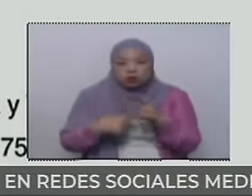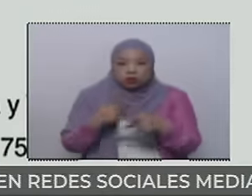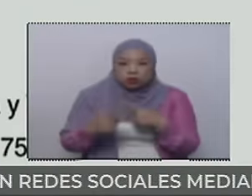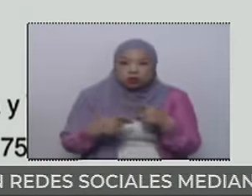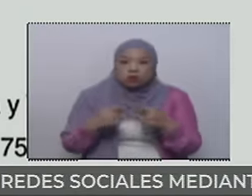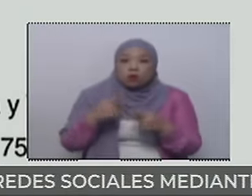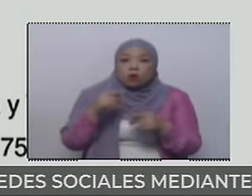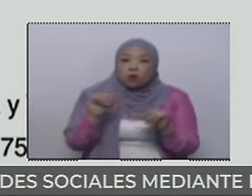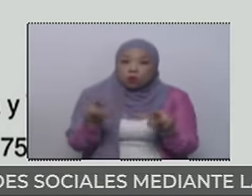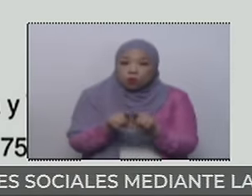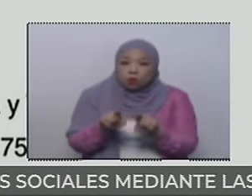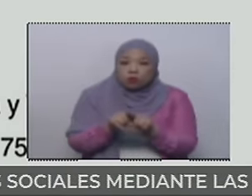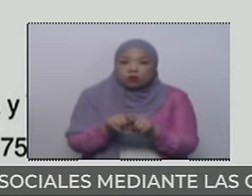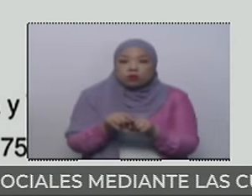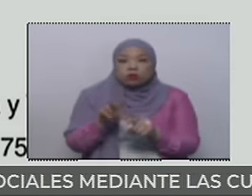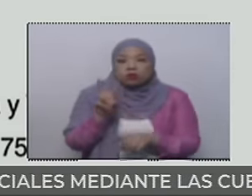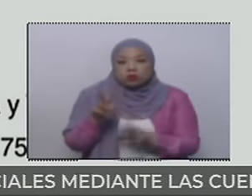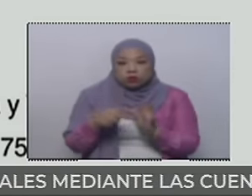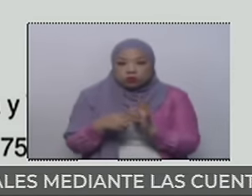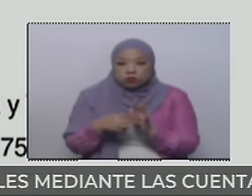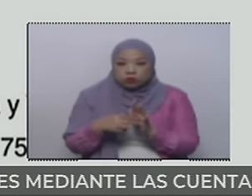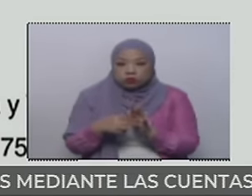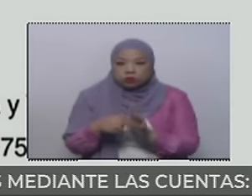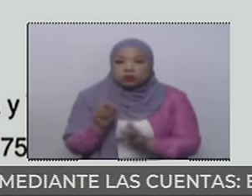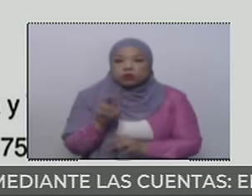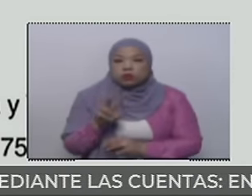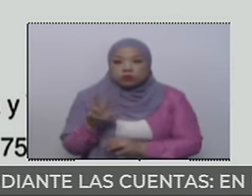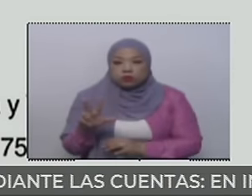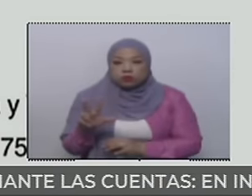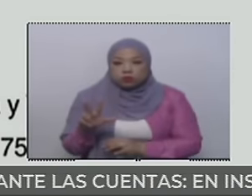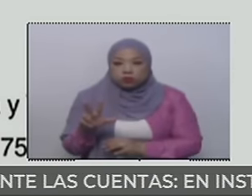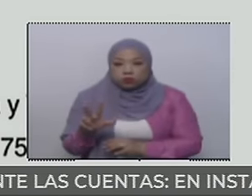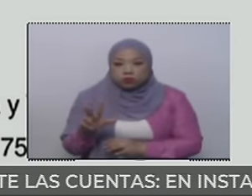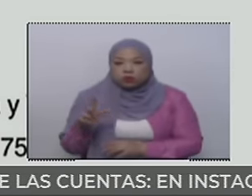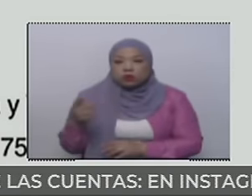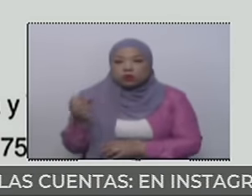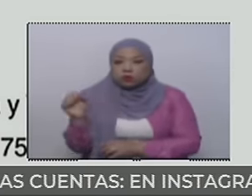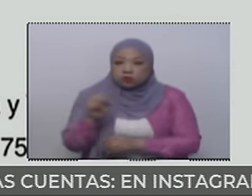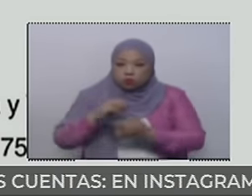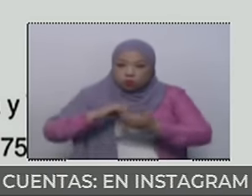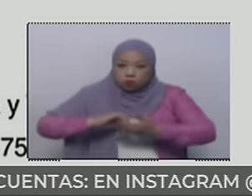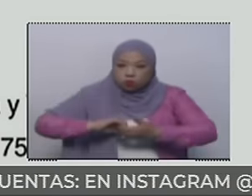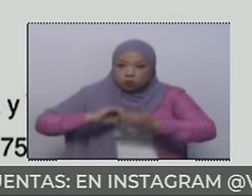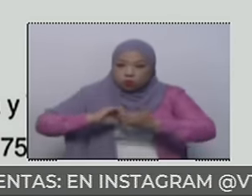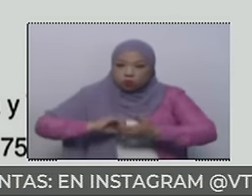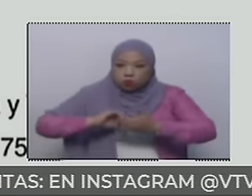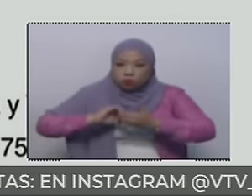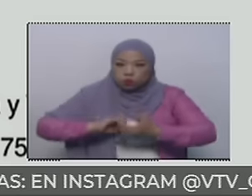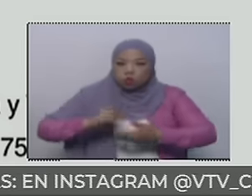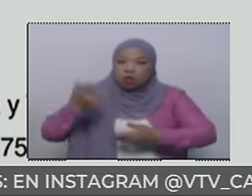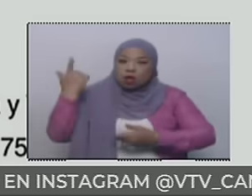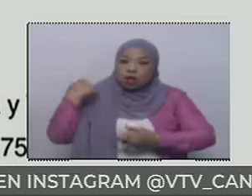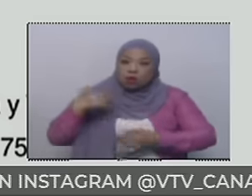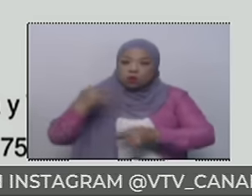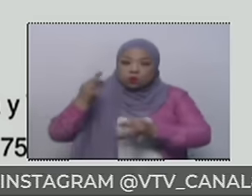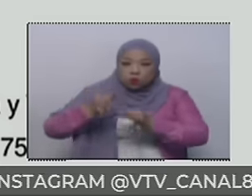mismo periodo del año 2023. Así, el CENIA recaudó en el pasado septiembre